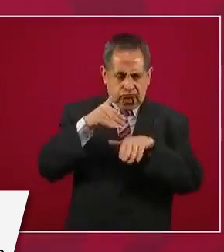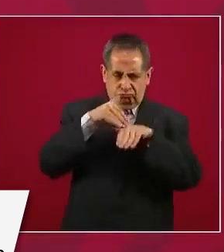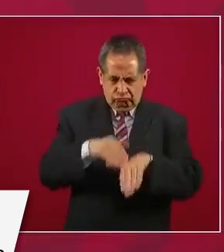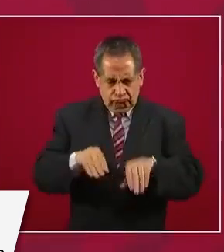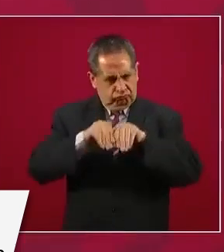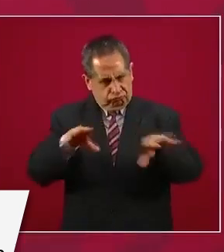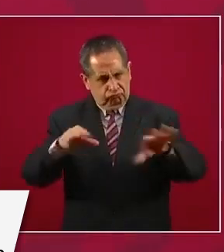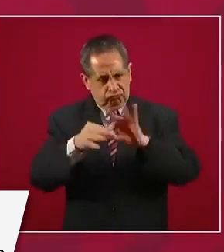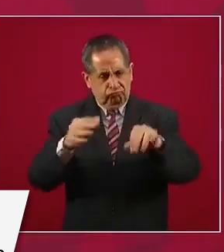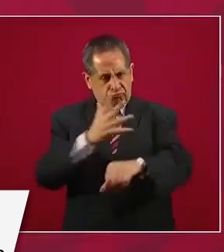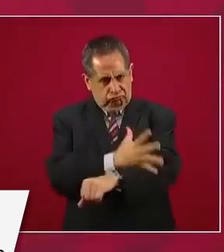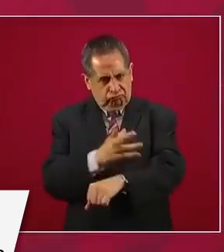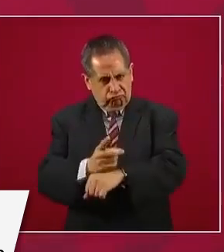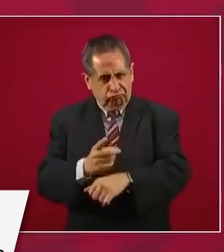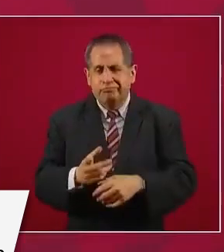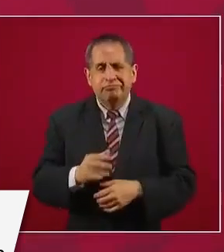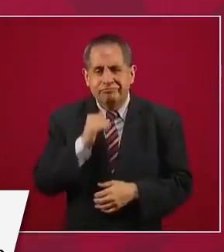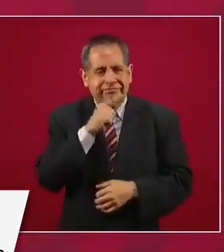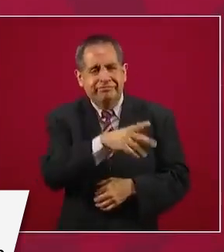independiente,